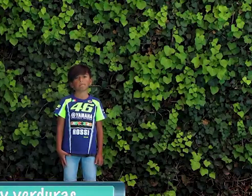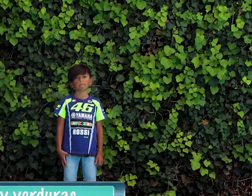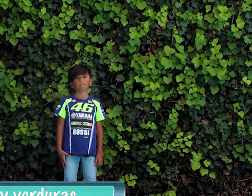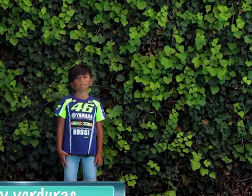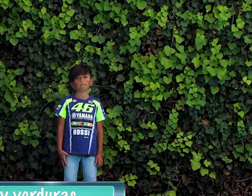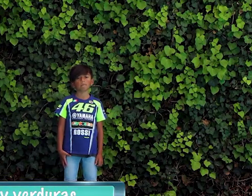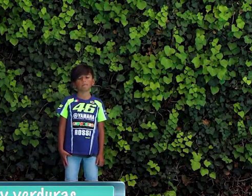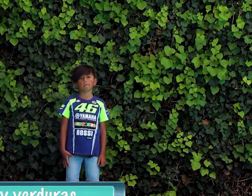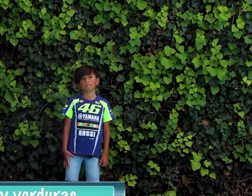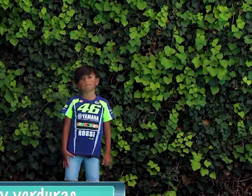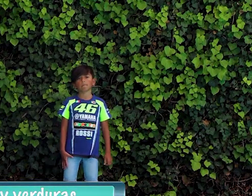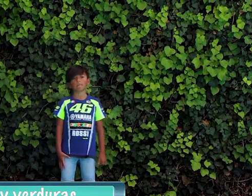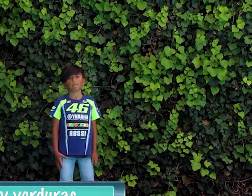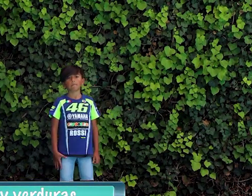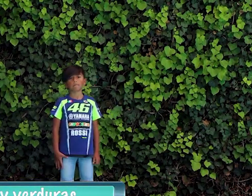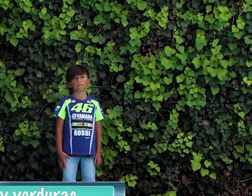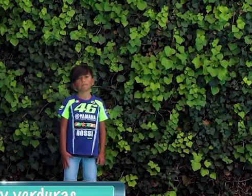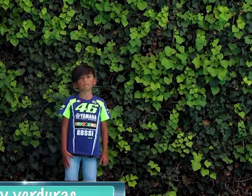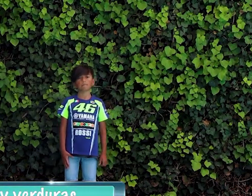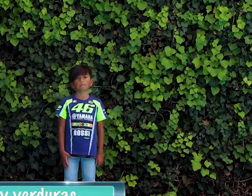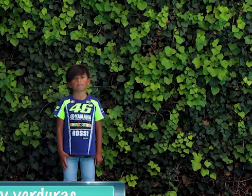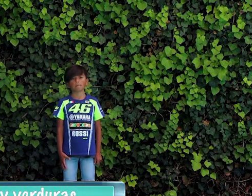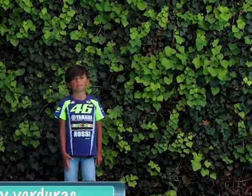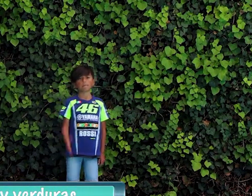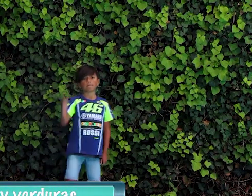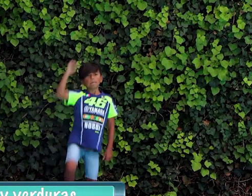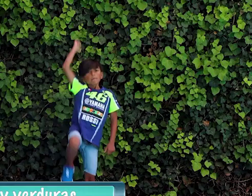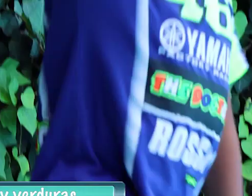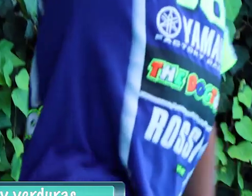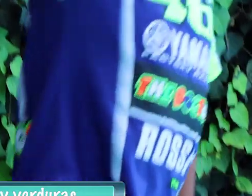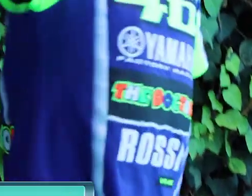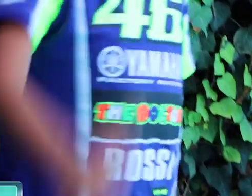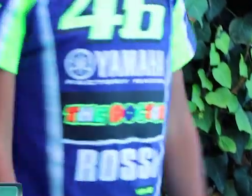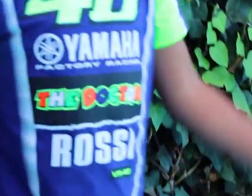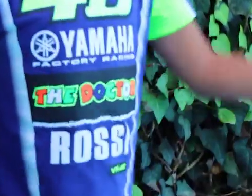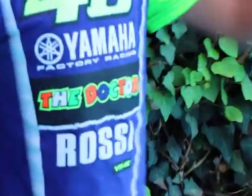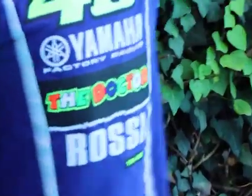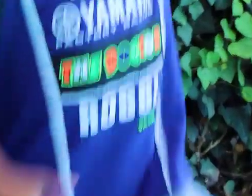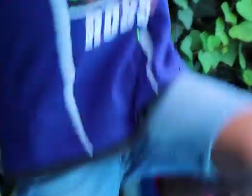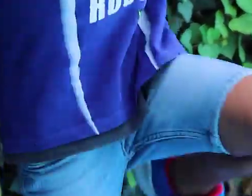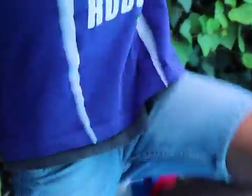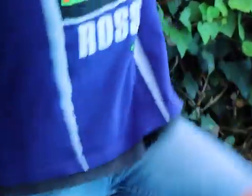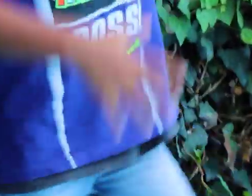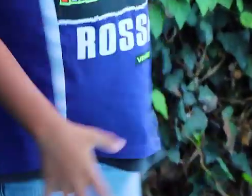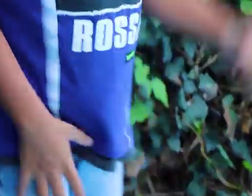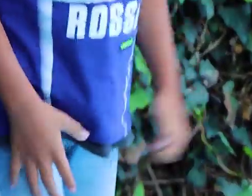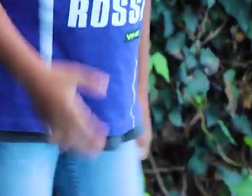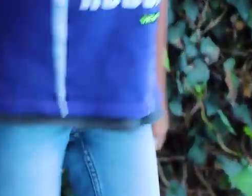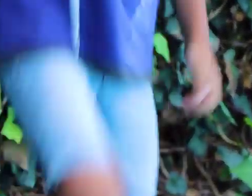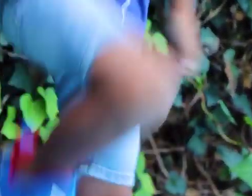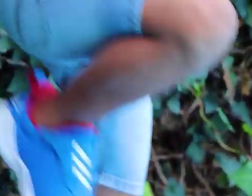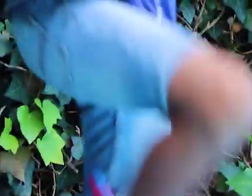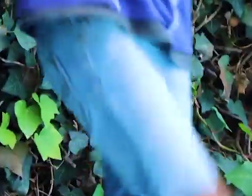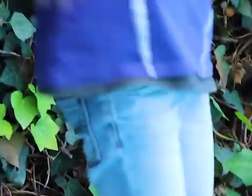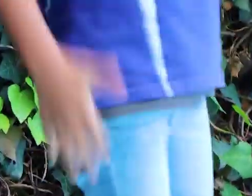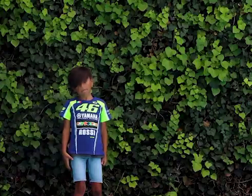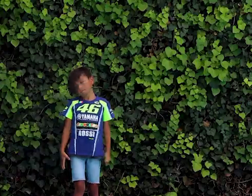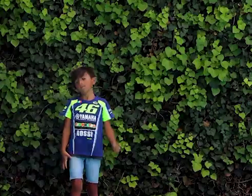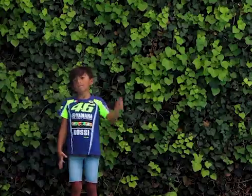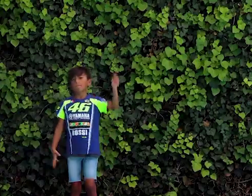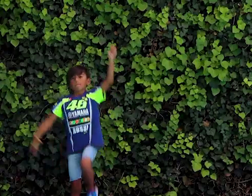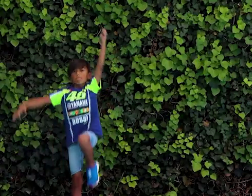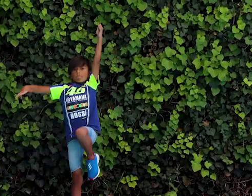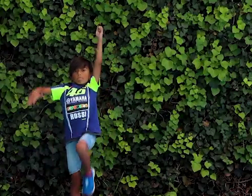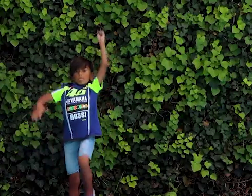Nos ponemos en posición y elevamos rodilla derecha, mano derecha. Muy bien. Izquierda. Muy